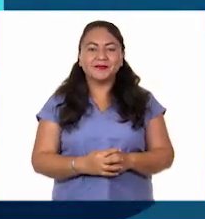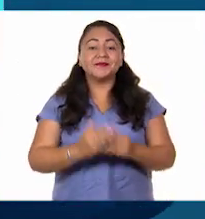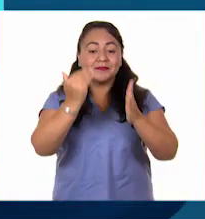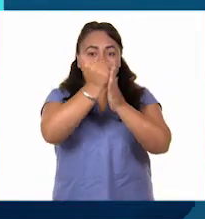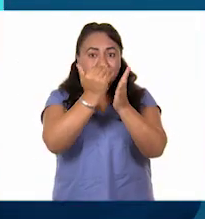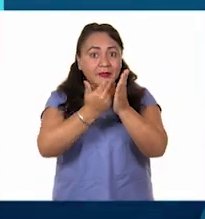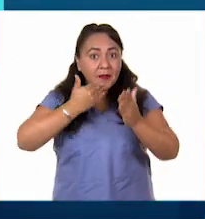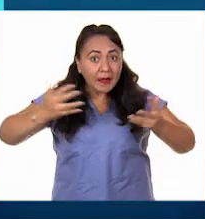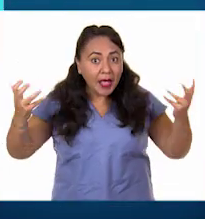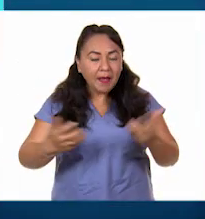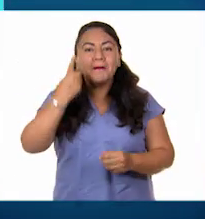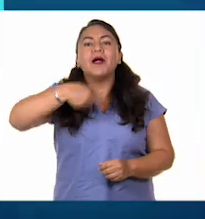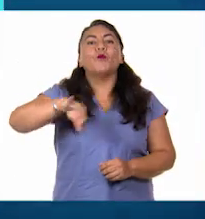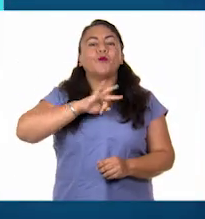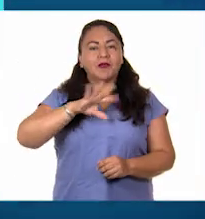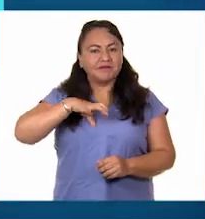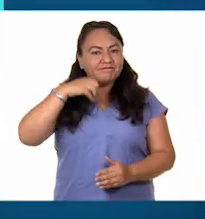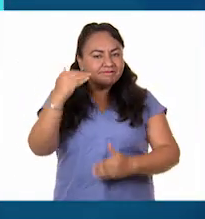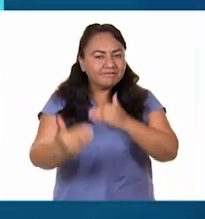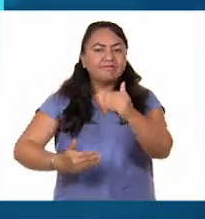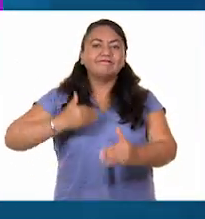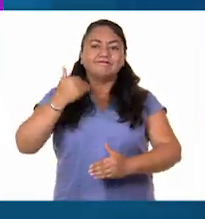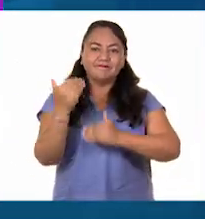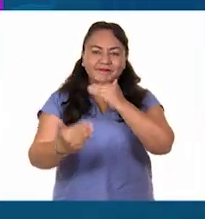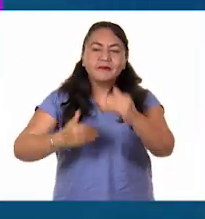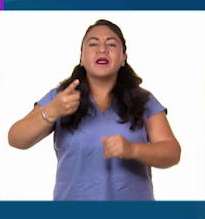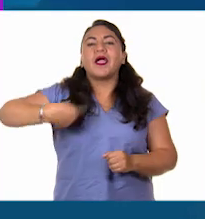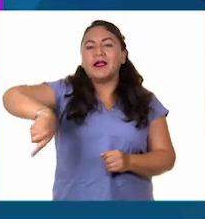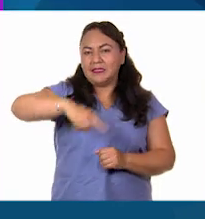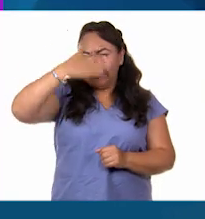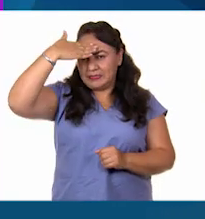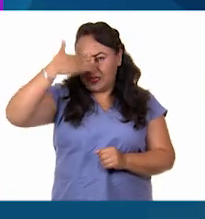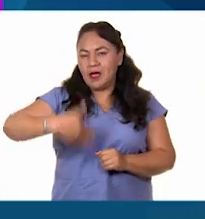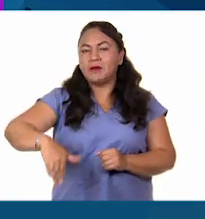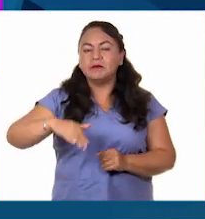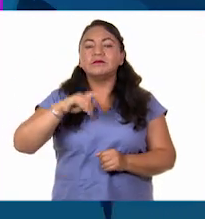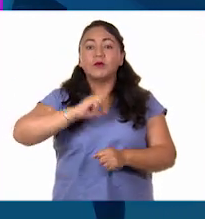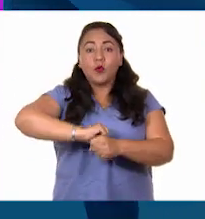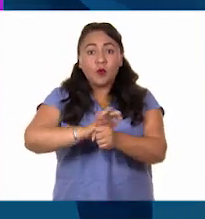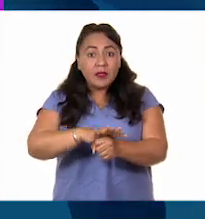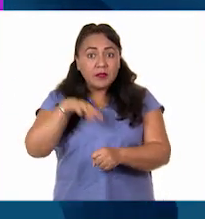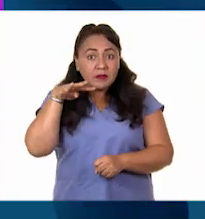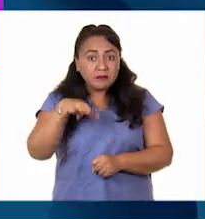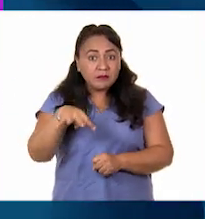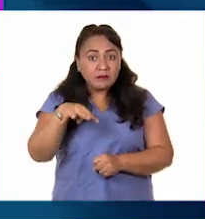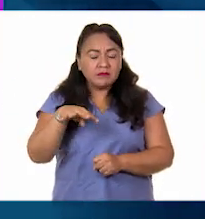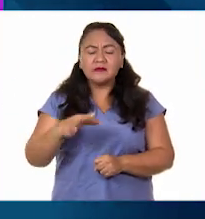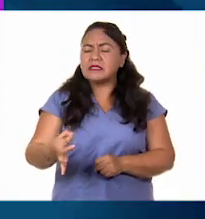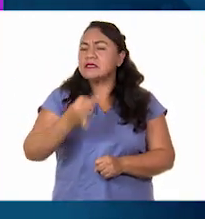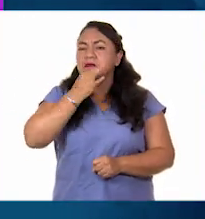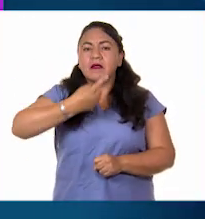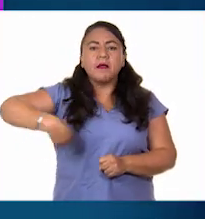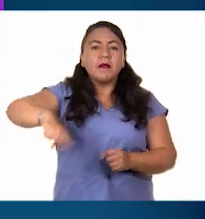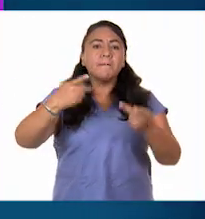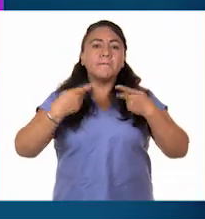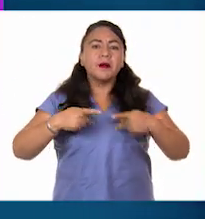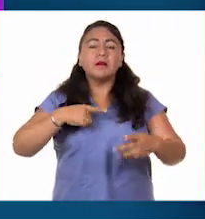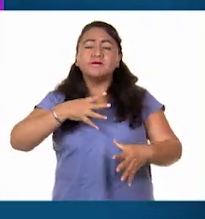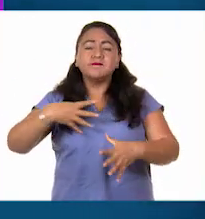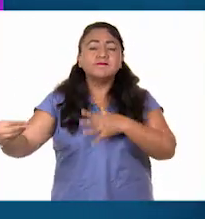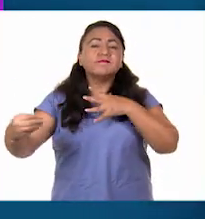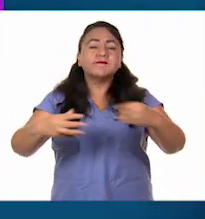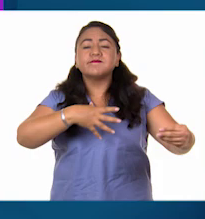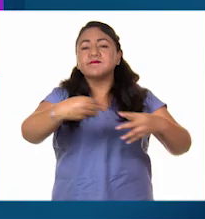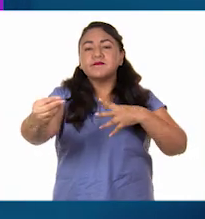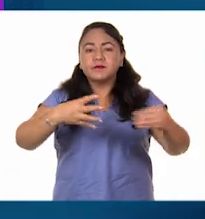Buenas prácticas para seguir adelante. Como todos sabemos, la COVID-19 es una enfermedad que se contagia muy fácilmente entre las